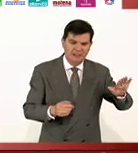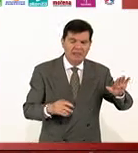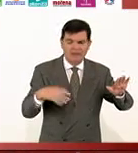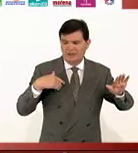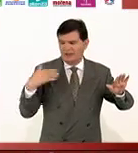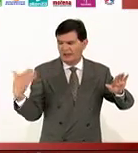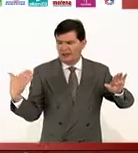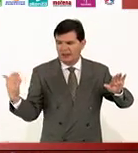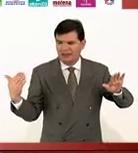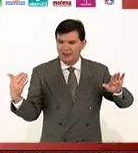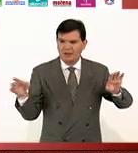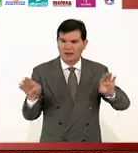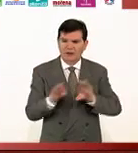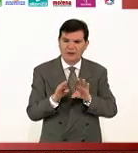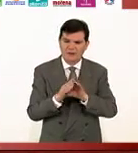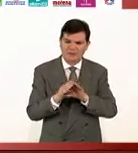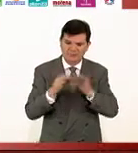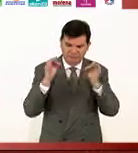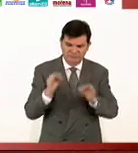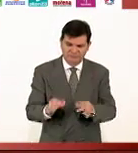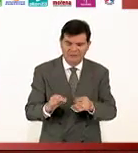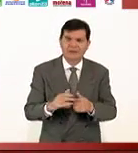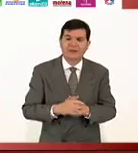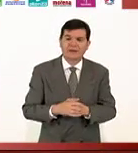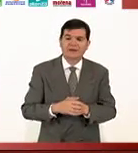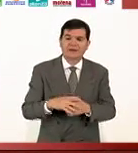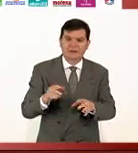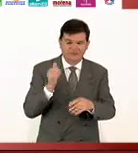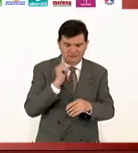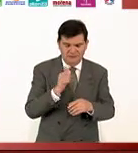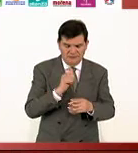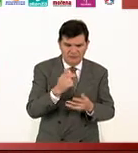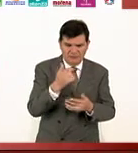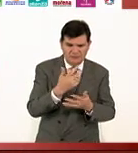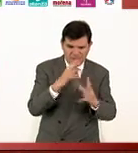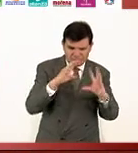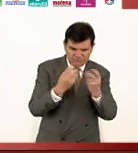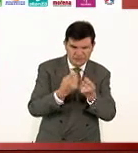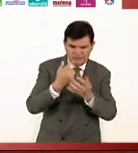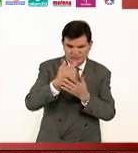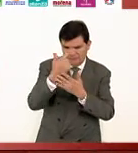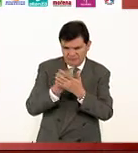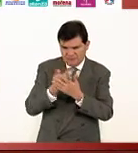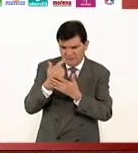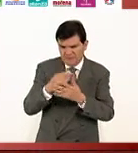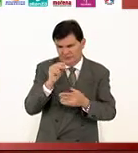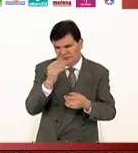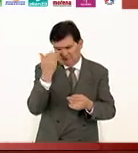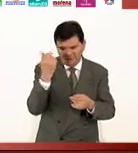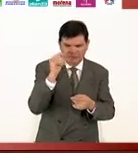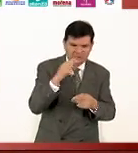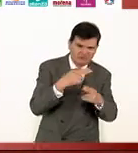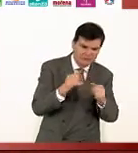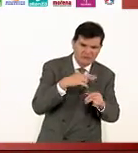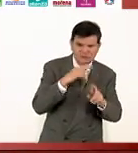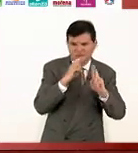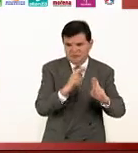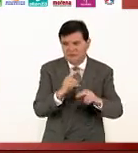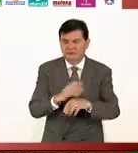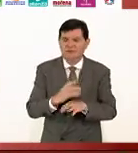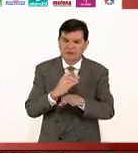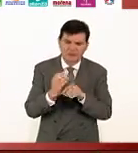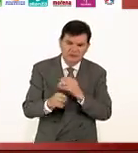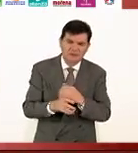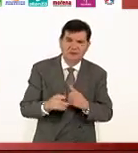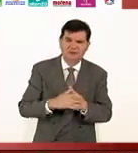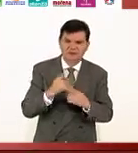derecha preferencia efectiva. Sí. La bruta simplemente contempla las categorías de ninguno, no sabe o no contesta, lo cual